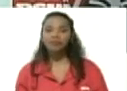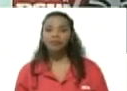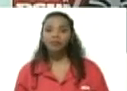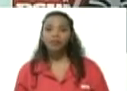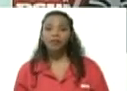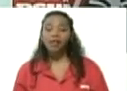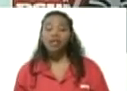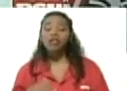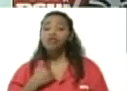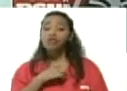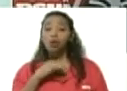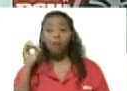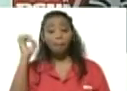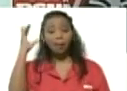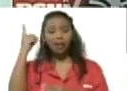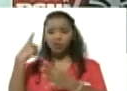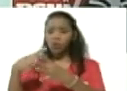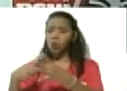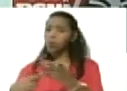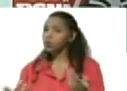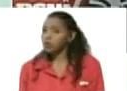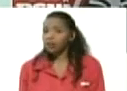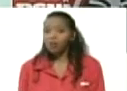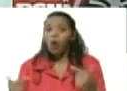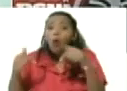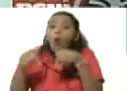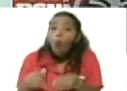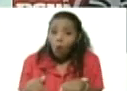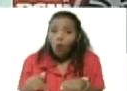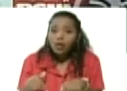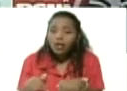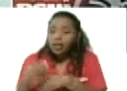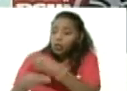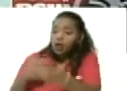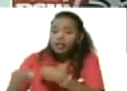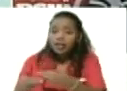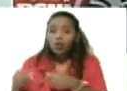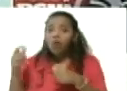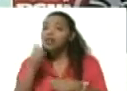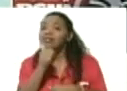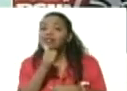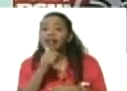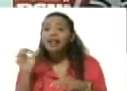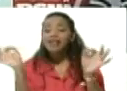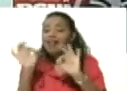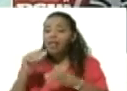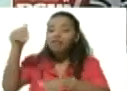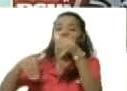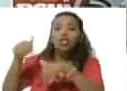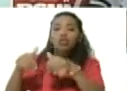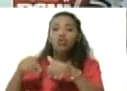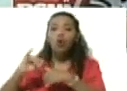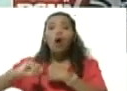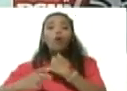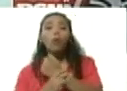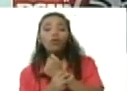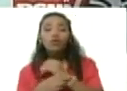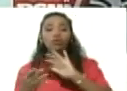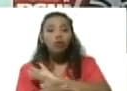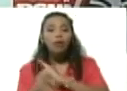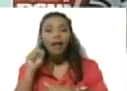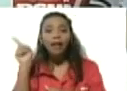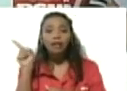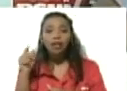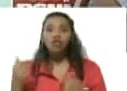Y nos inventan cosas. Entonces, que hoy se lo estén haciendo a quienes no votaron por Juanito Alimaña. Ah, bueno. Así son